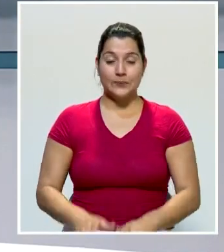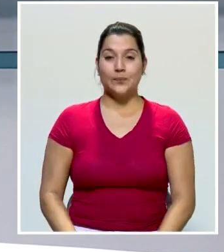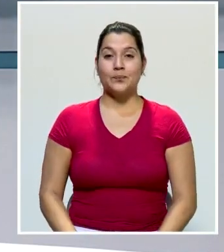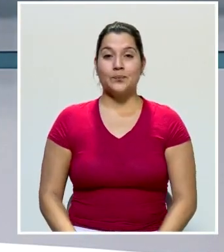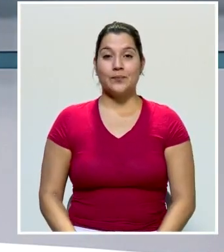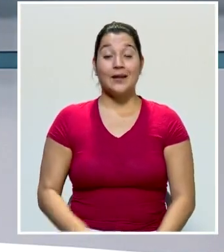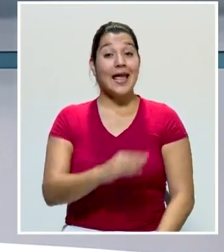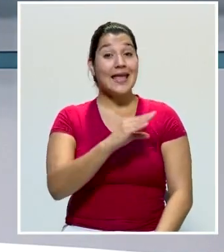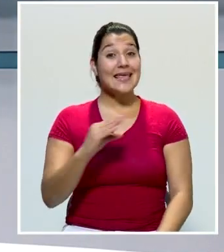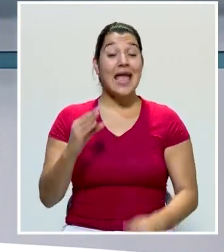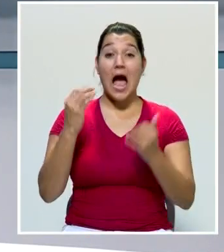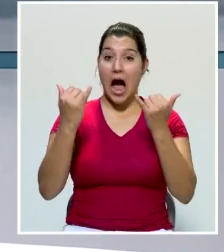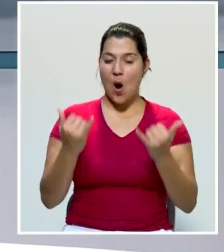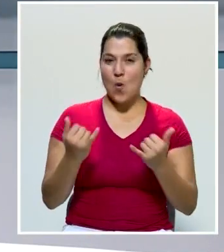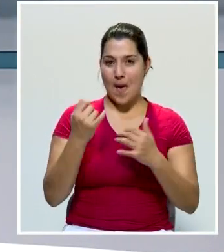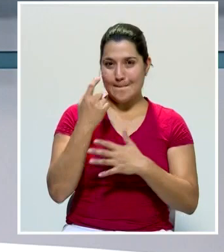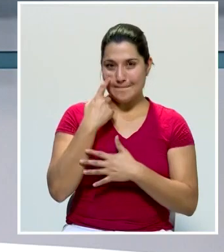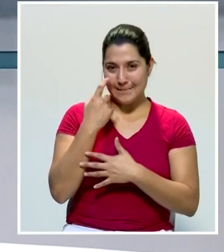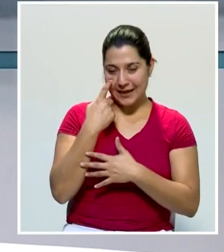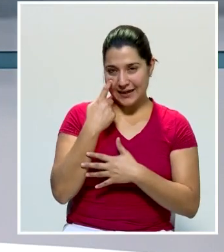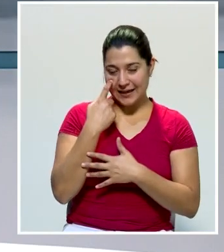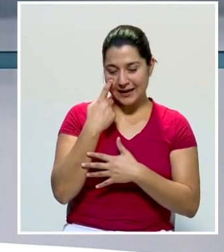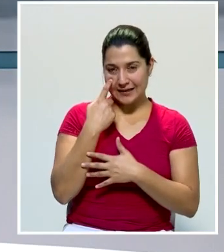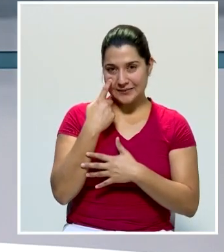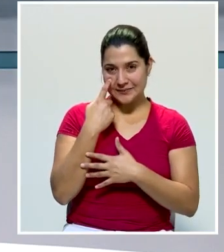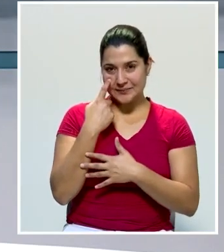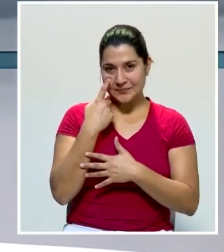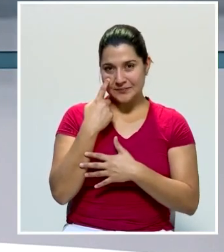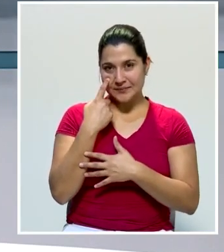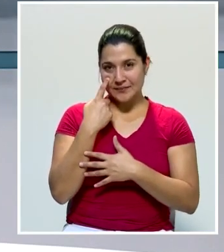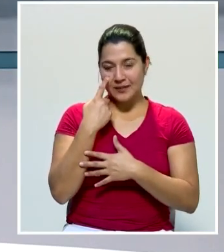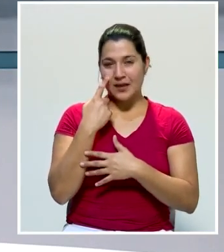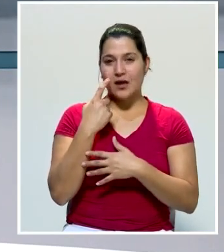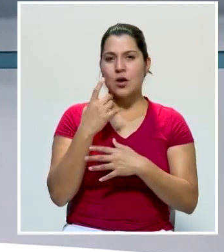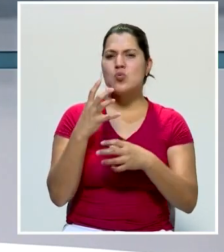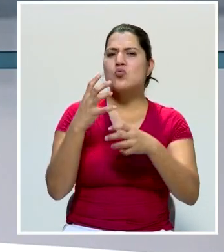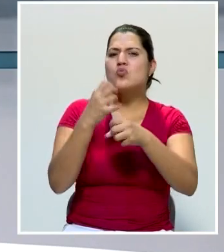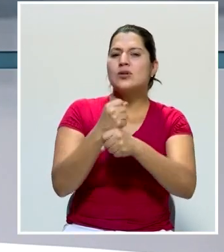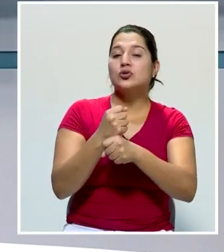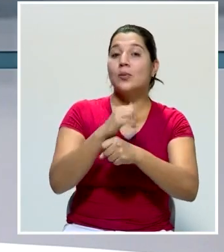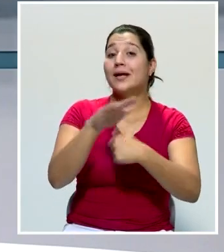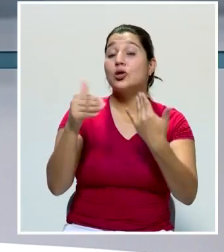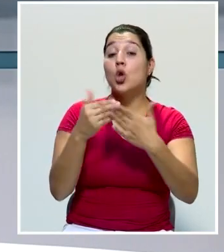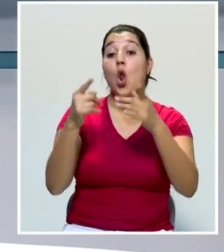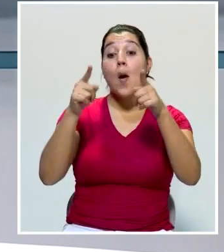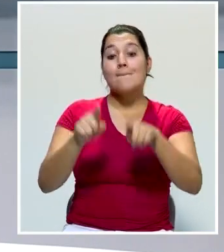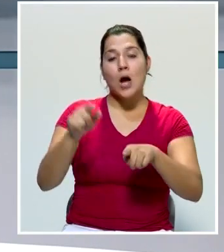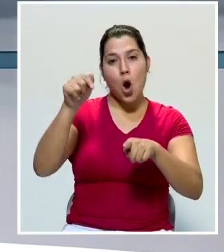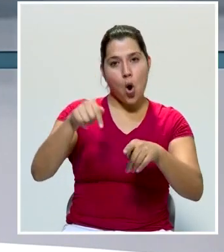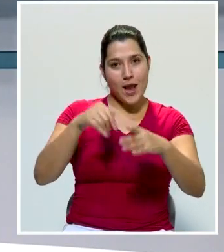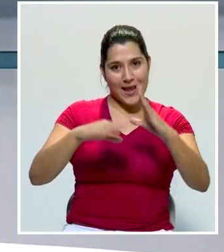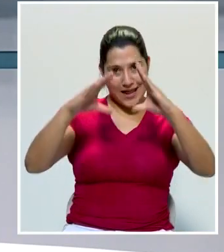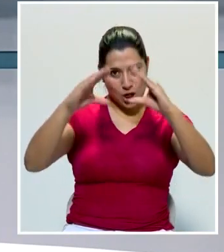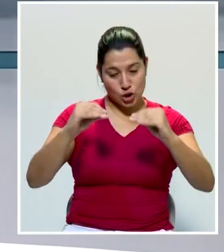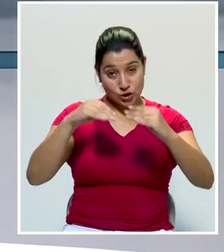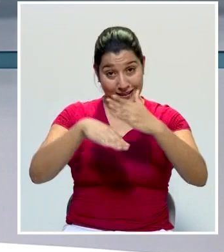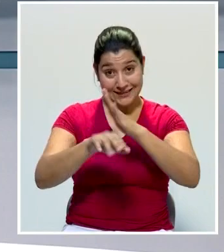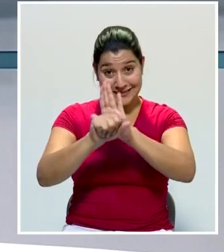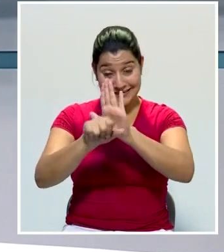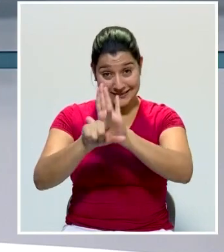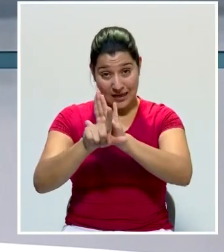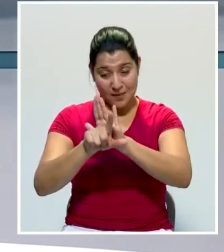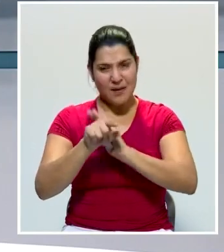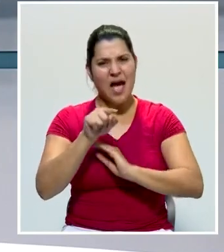Y ahora vamos a ver un repaso de lo sucedido esta noche en la Asamblea Legislativa, en